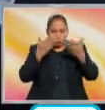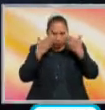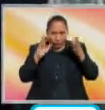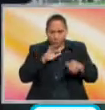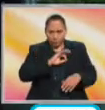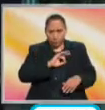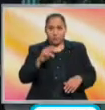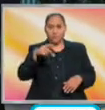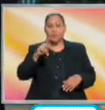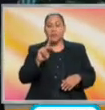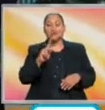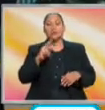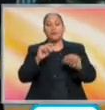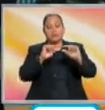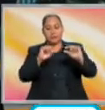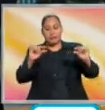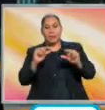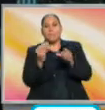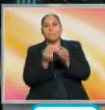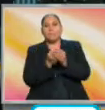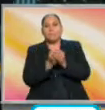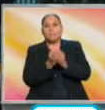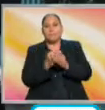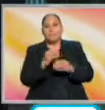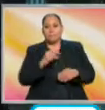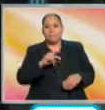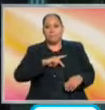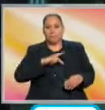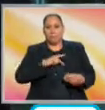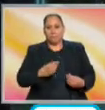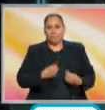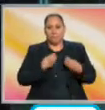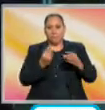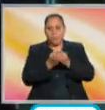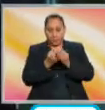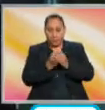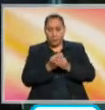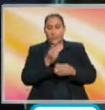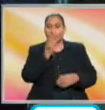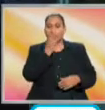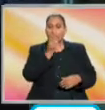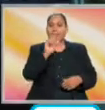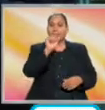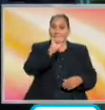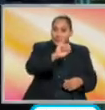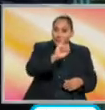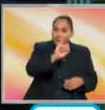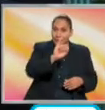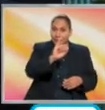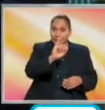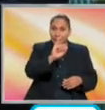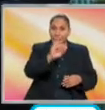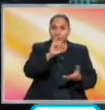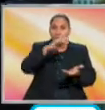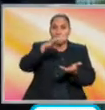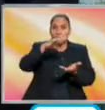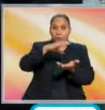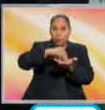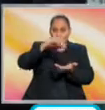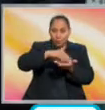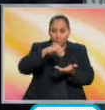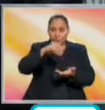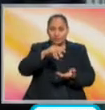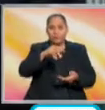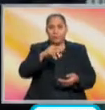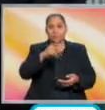un apartado de privacidad, donde señalamos si queremos poner las cookies, que son las que nos van